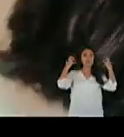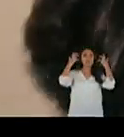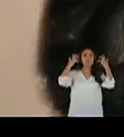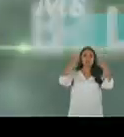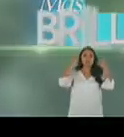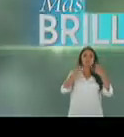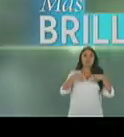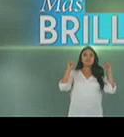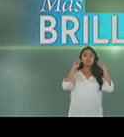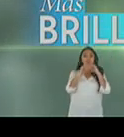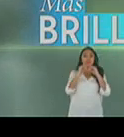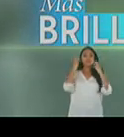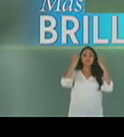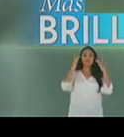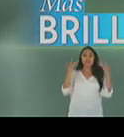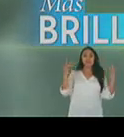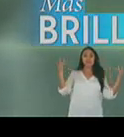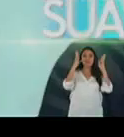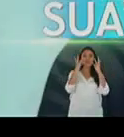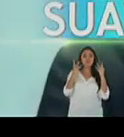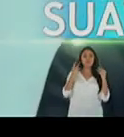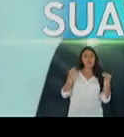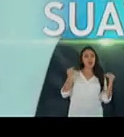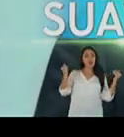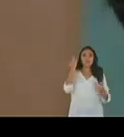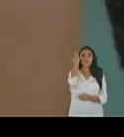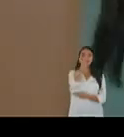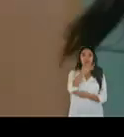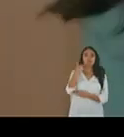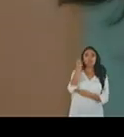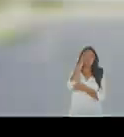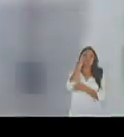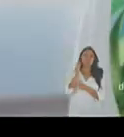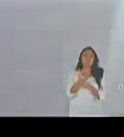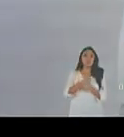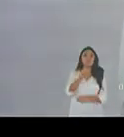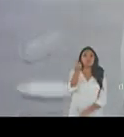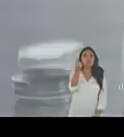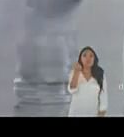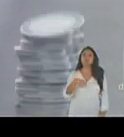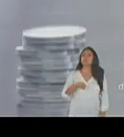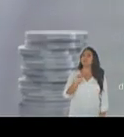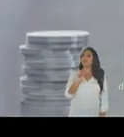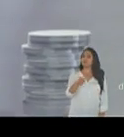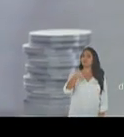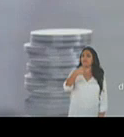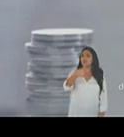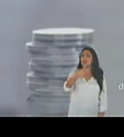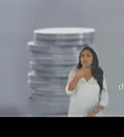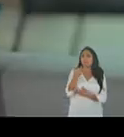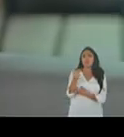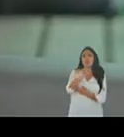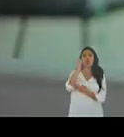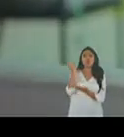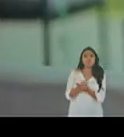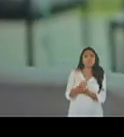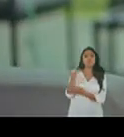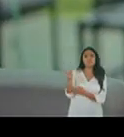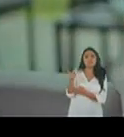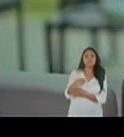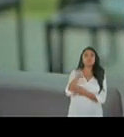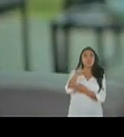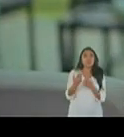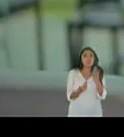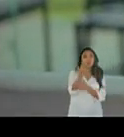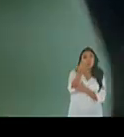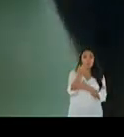picazón, dejando tu cabello más brillante, más suave y hermoso, y a mejor precio que otras marcas. Con el nuevo Savital Anticaspa,